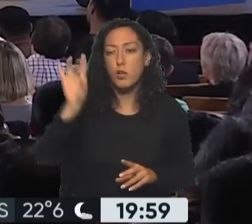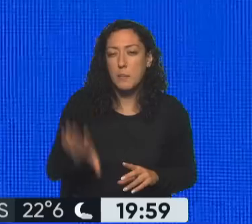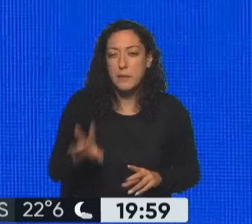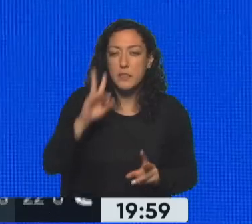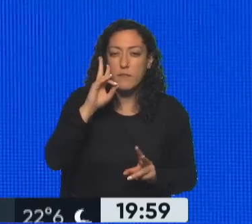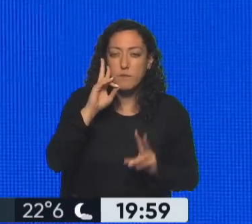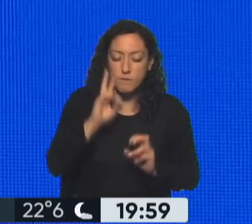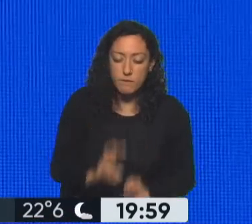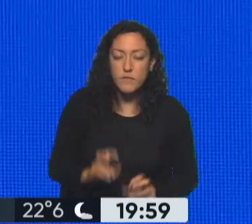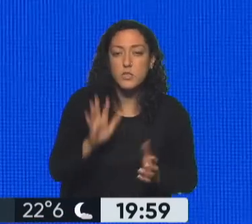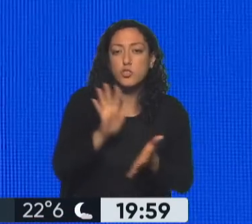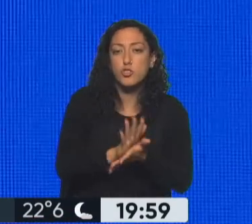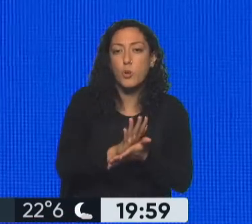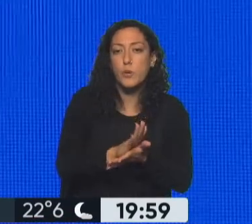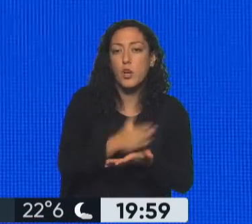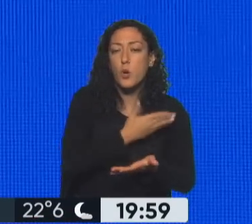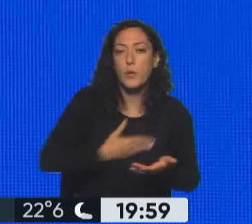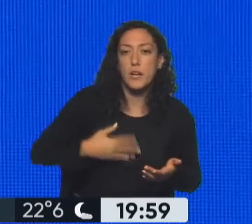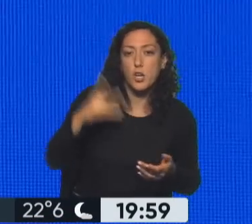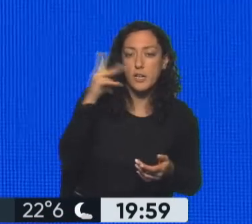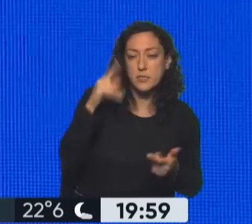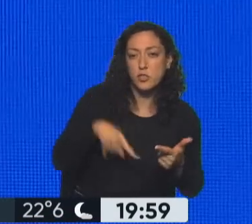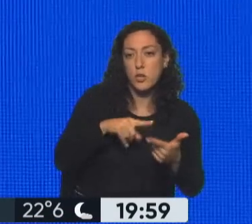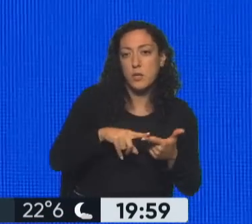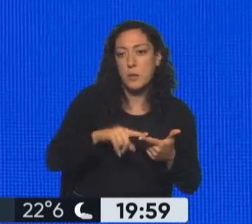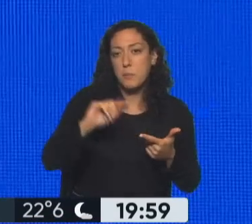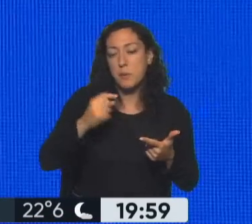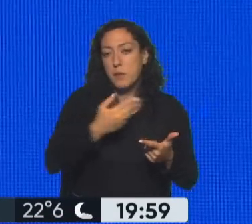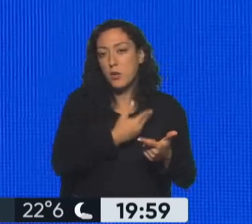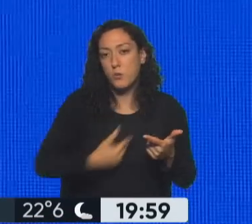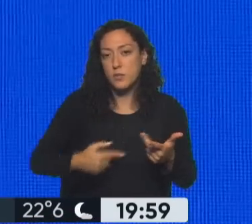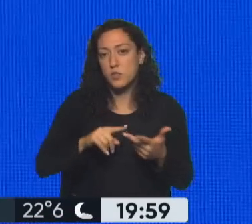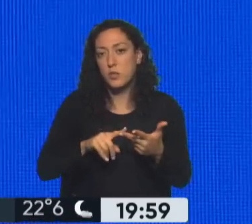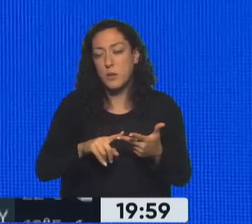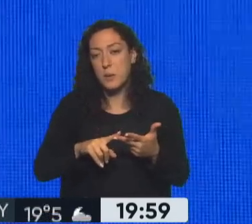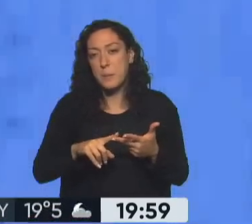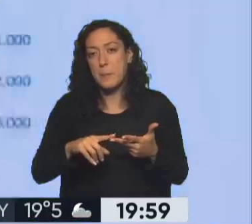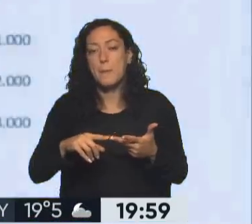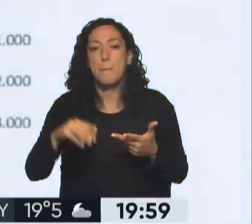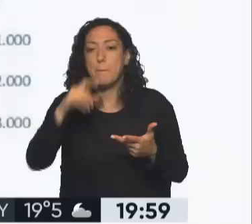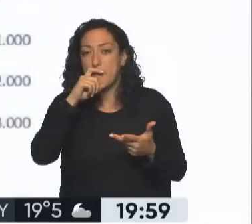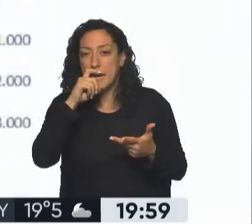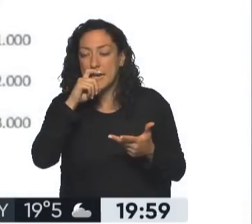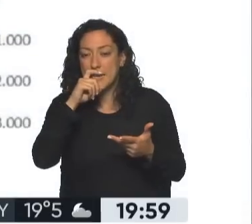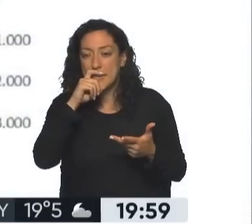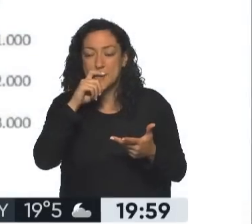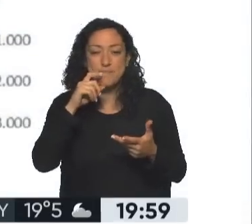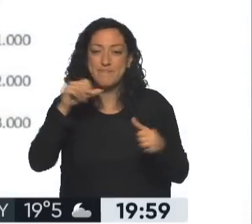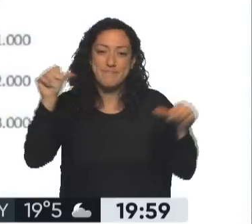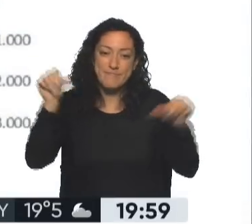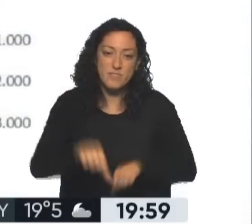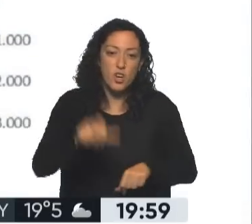solamente el gobierno de Néstor, el primero mío y el de Macri, el saldo es deficitario en